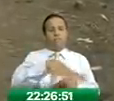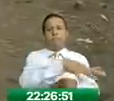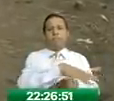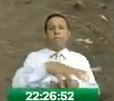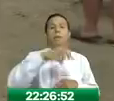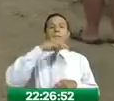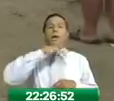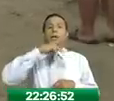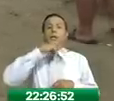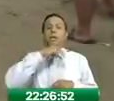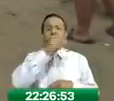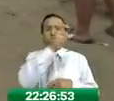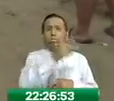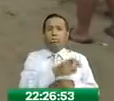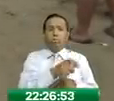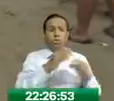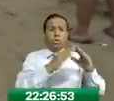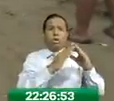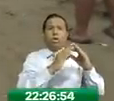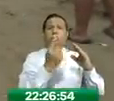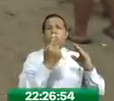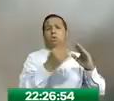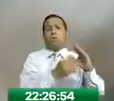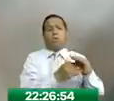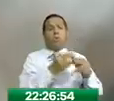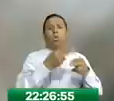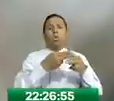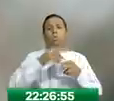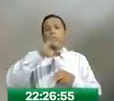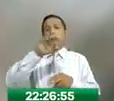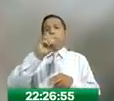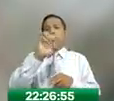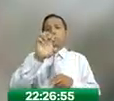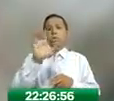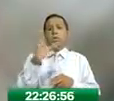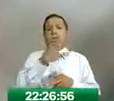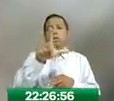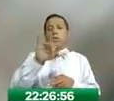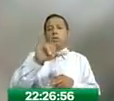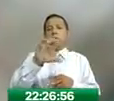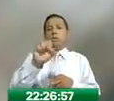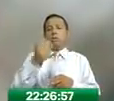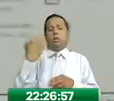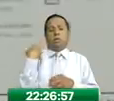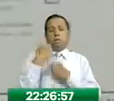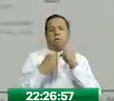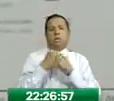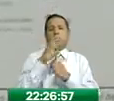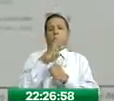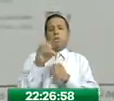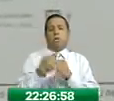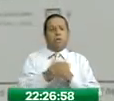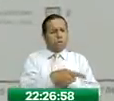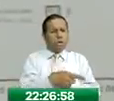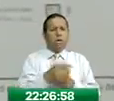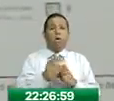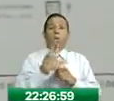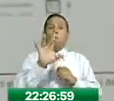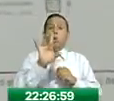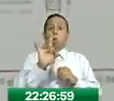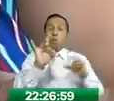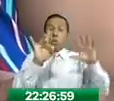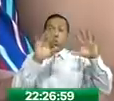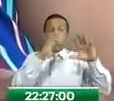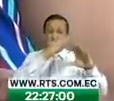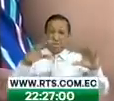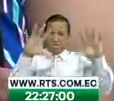La víctima, que vivía solo, fue identificado como José Luis Valdés García, de 40 años de edad. Su deceso ocurrió a las 8:30 de la noche.